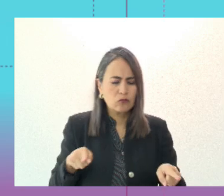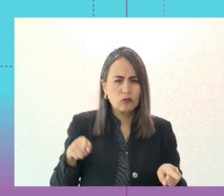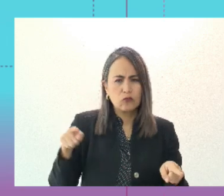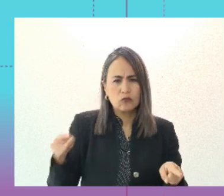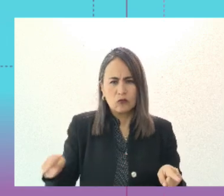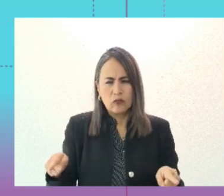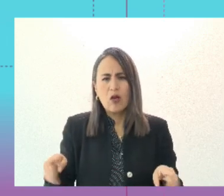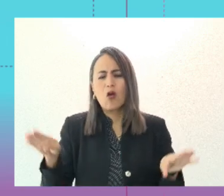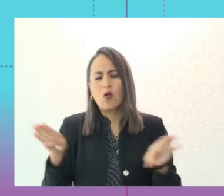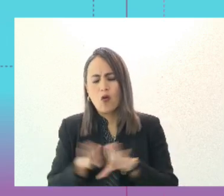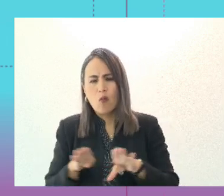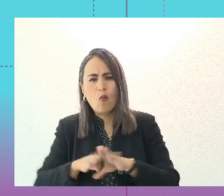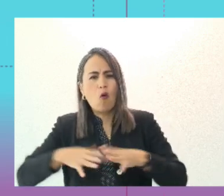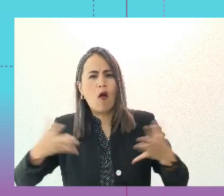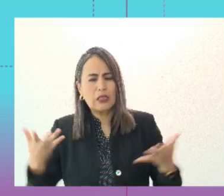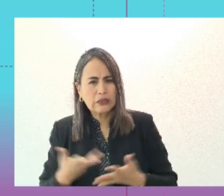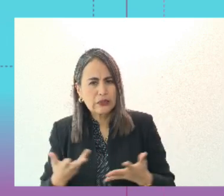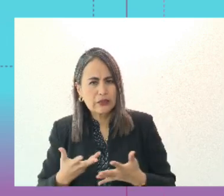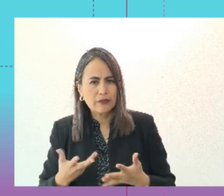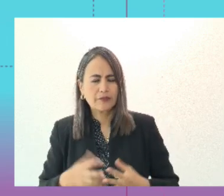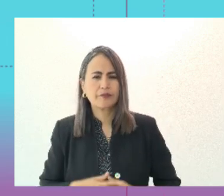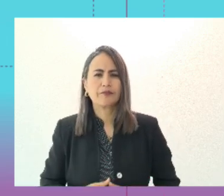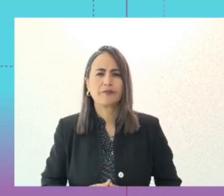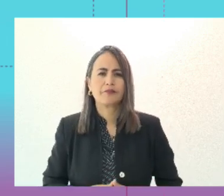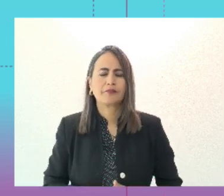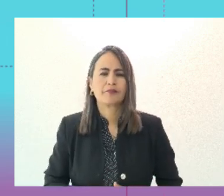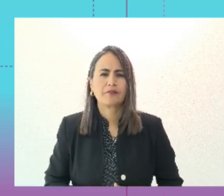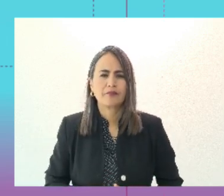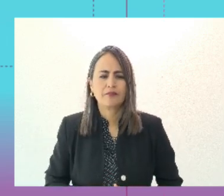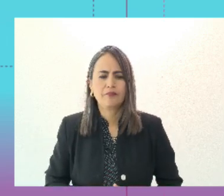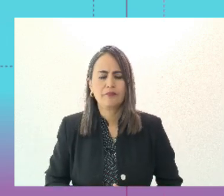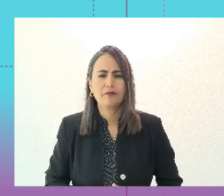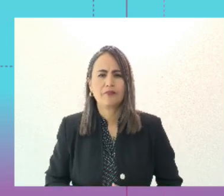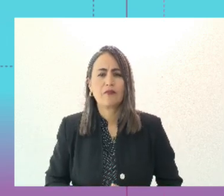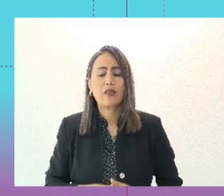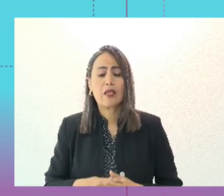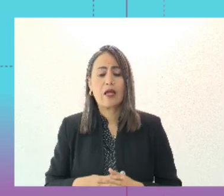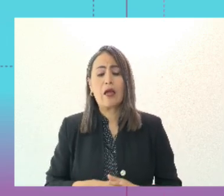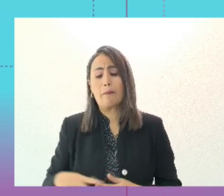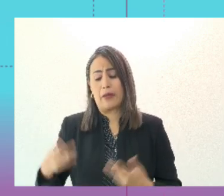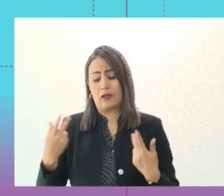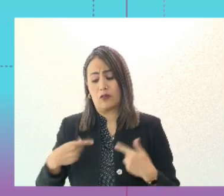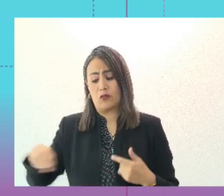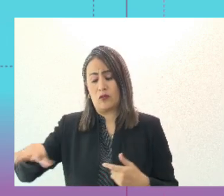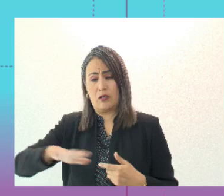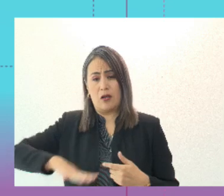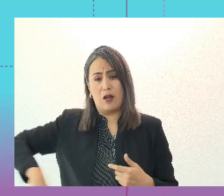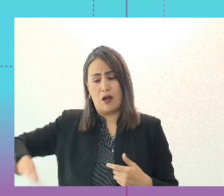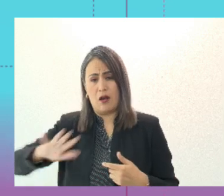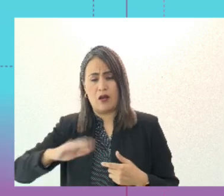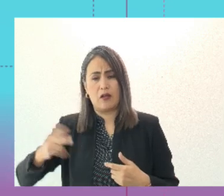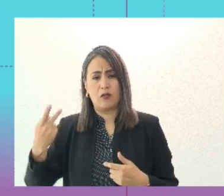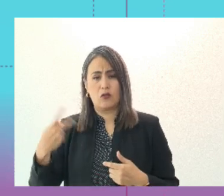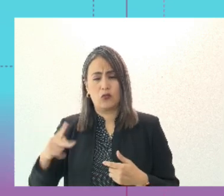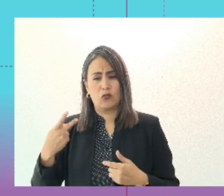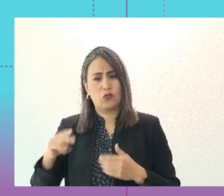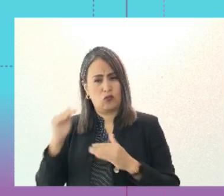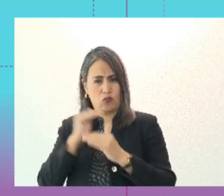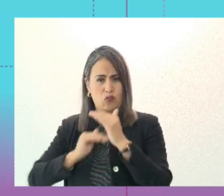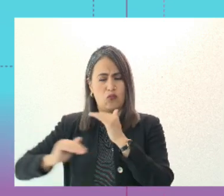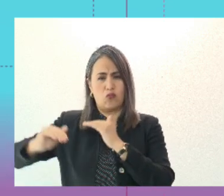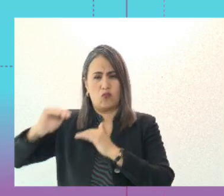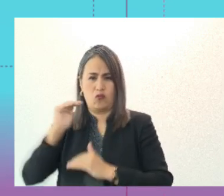de cómo ejercerla. Lo que es la soberanía por parte de las autoridades se ejerce a través de